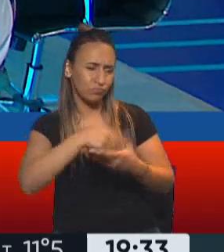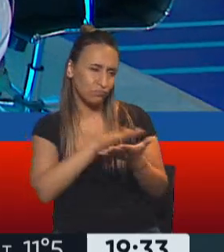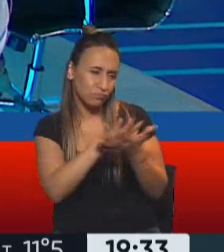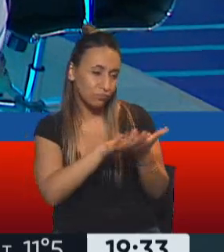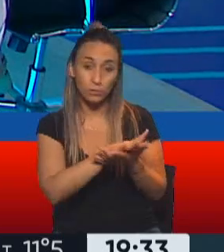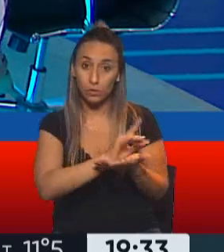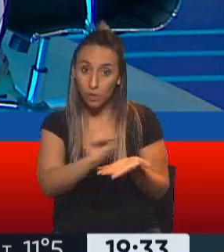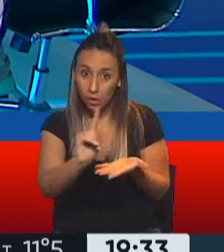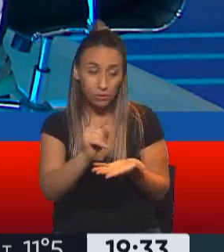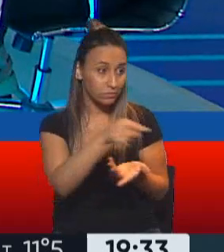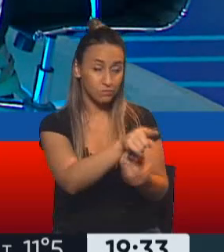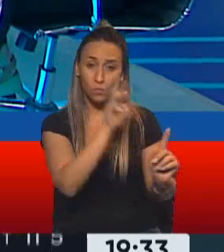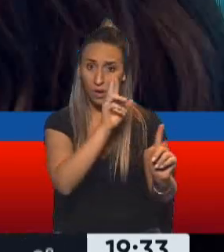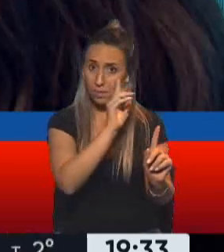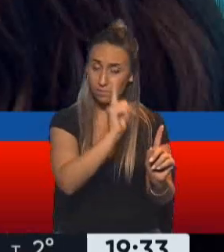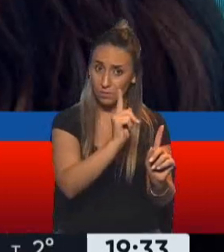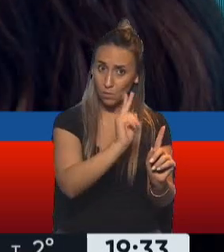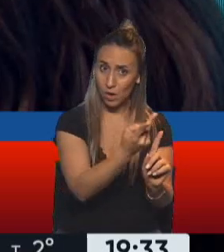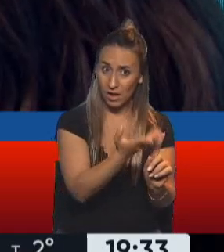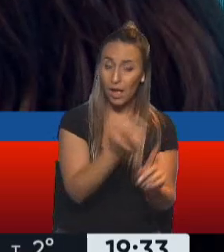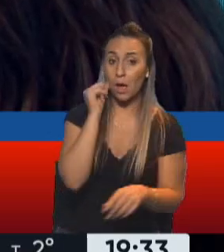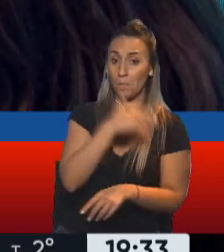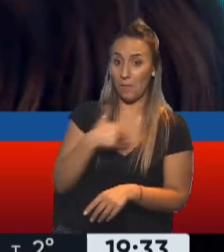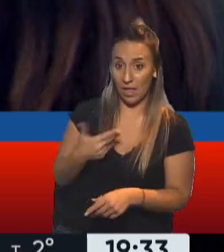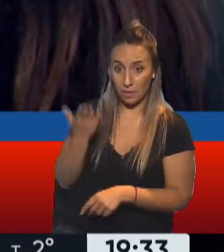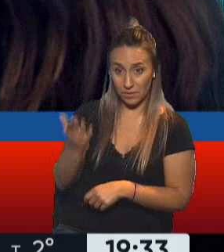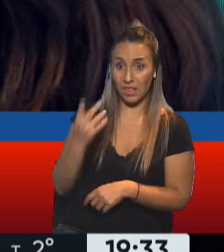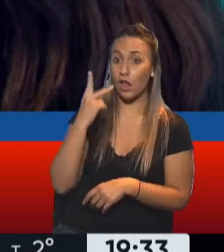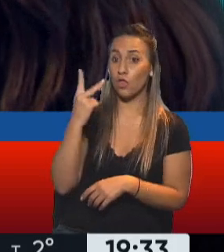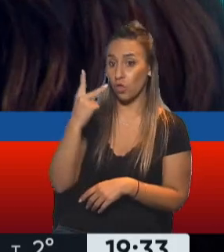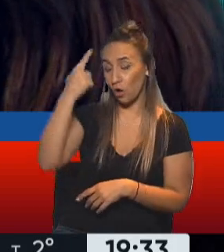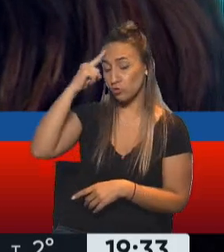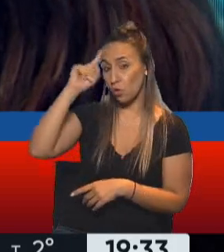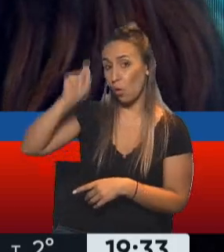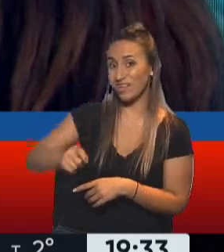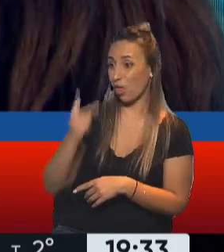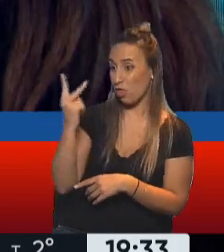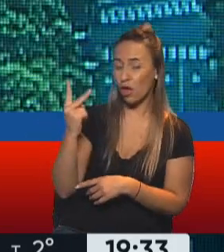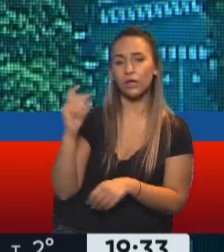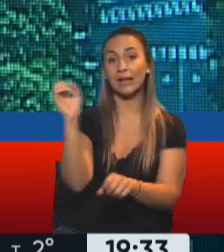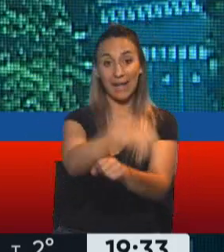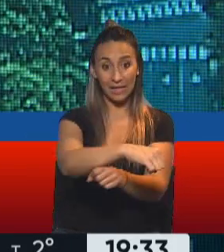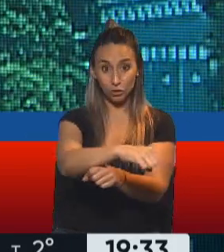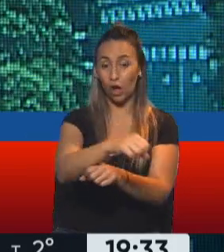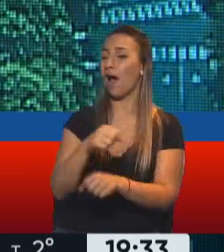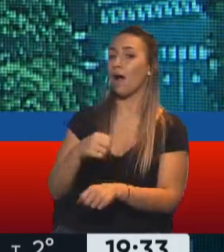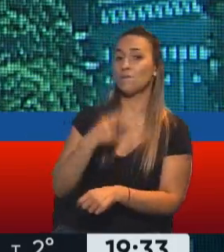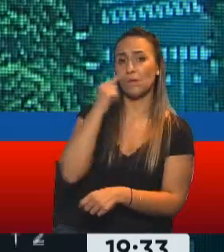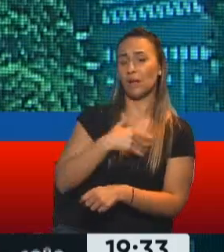la víctima. En este sentido, los padres están pidiendo la destitución de los 2 jueces que no la escucharon. Es así, y hay que decir que